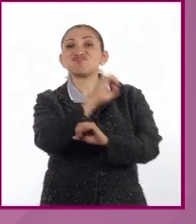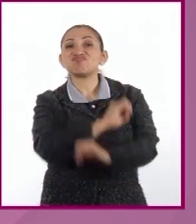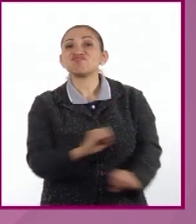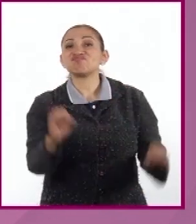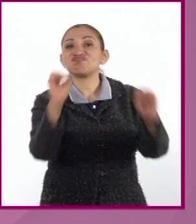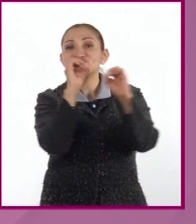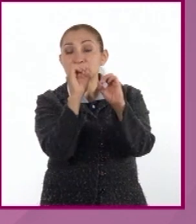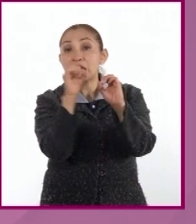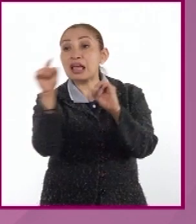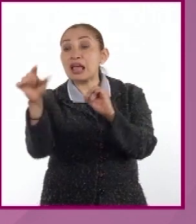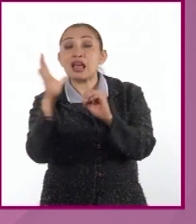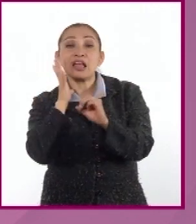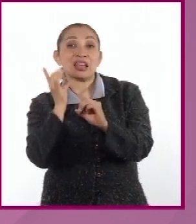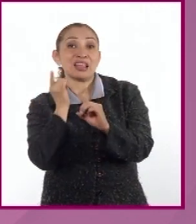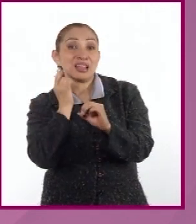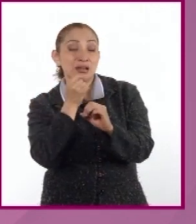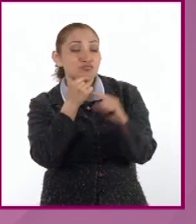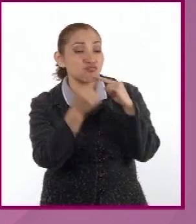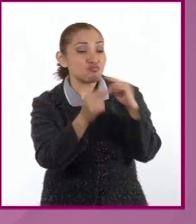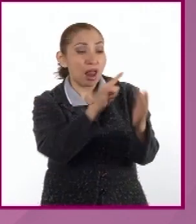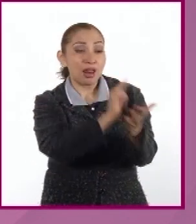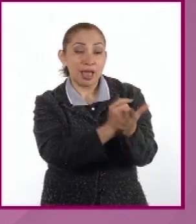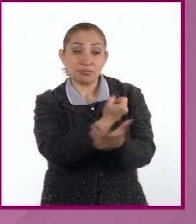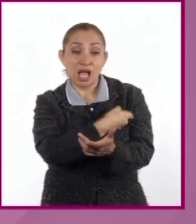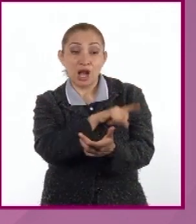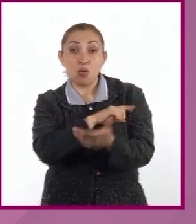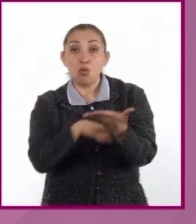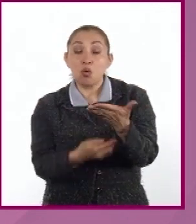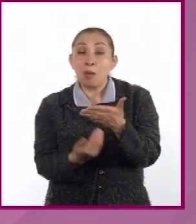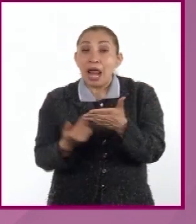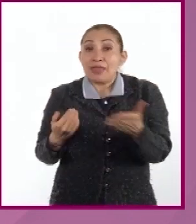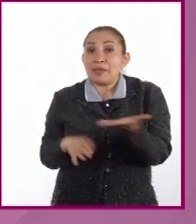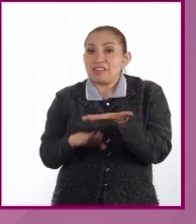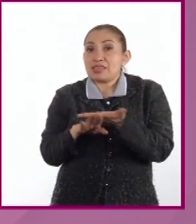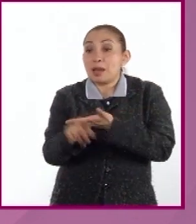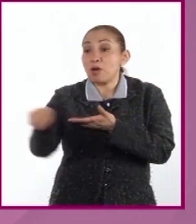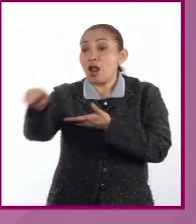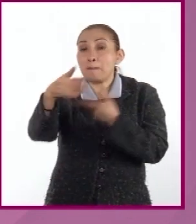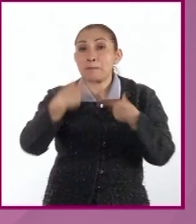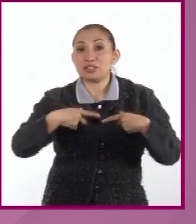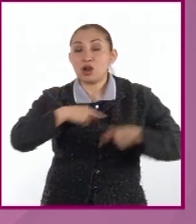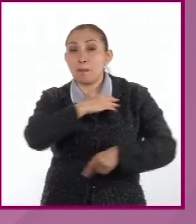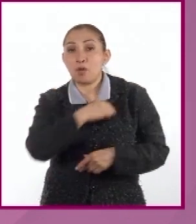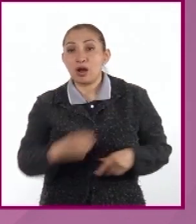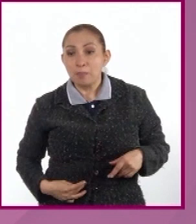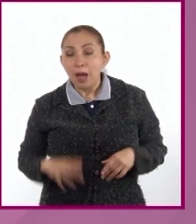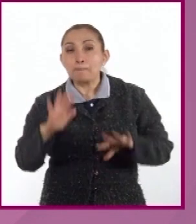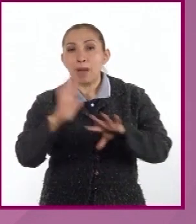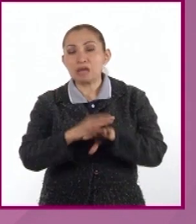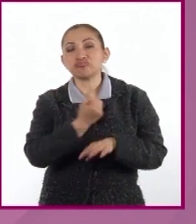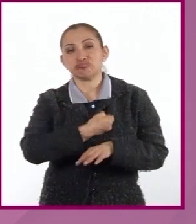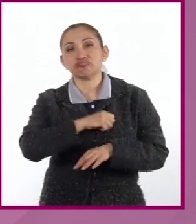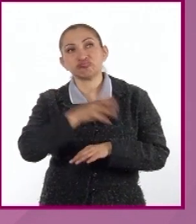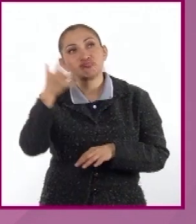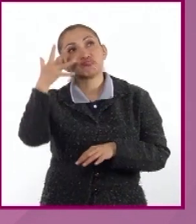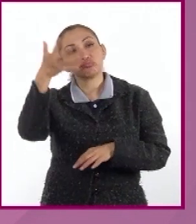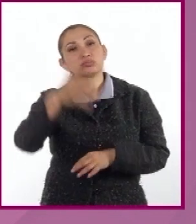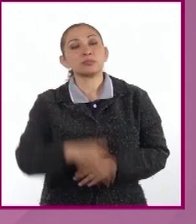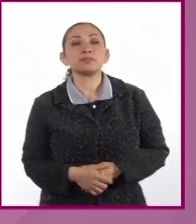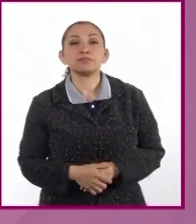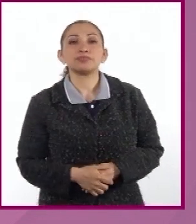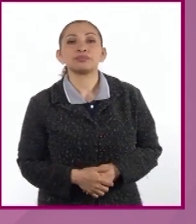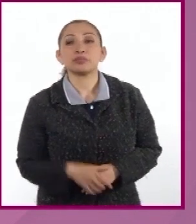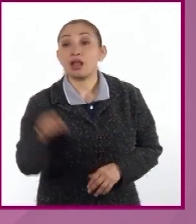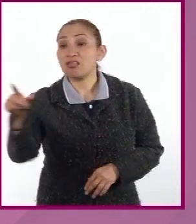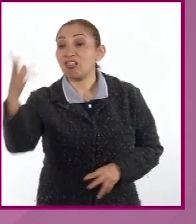los congresistas señalan que es una ley de salud preventiva, pues los habitantes del municipio serán más sanos.